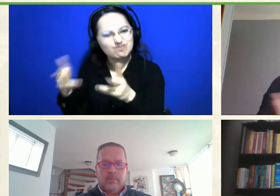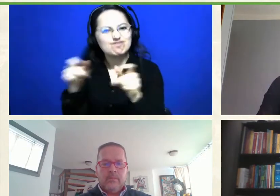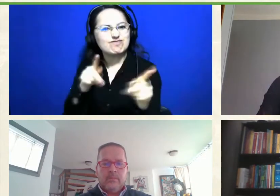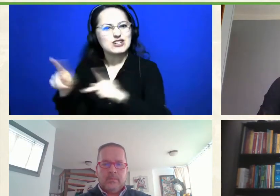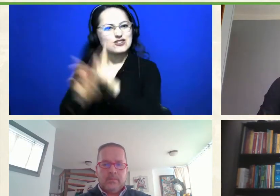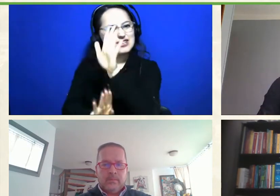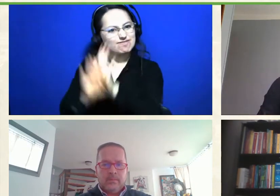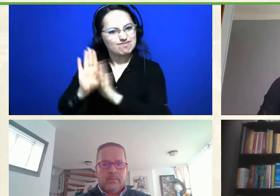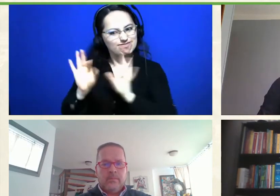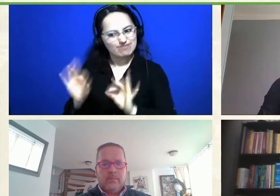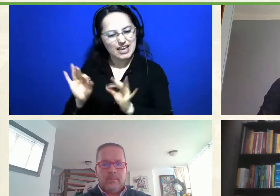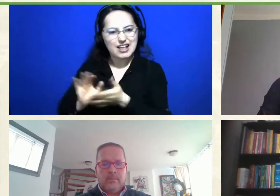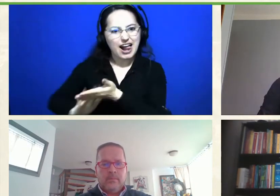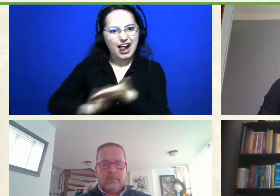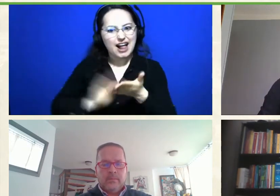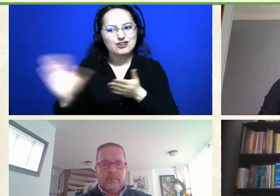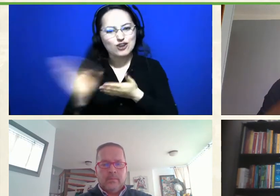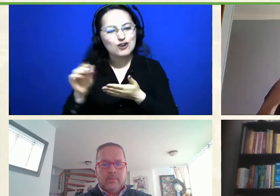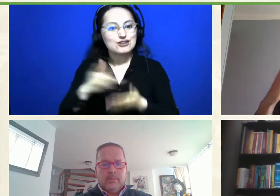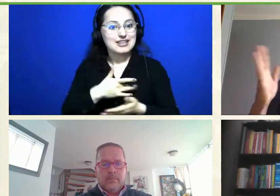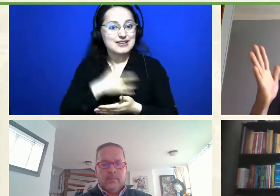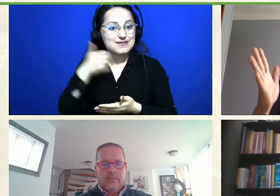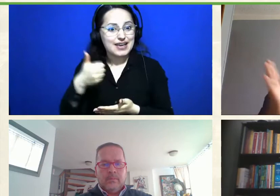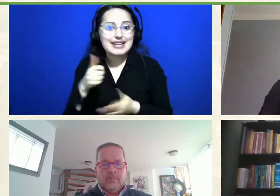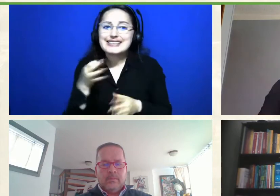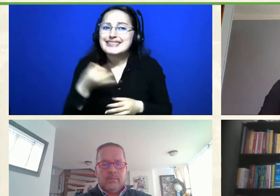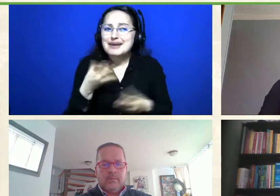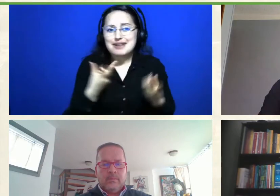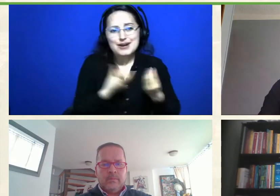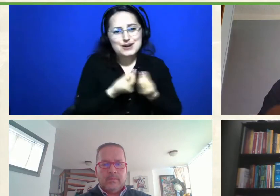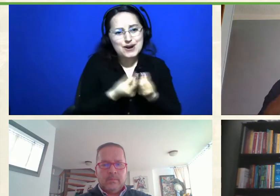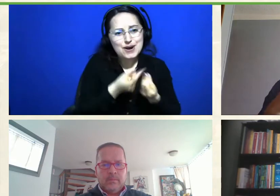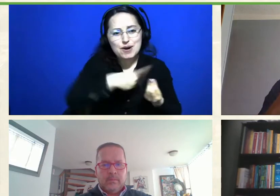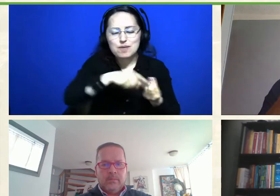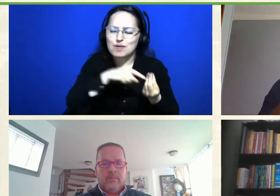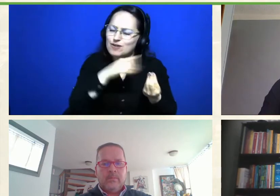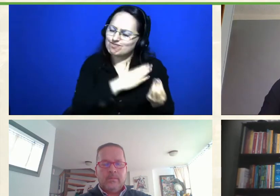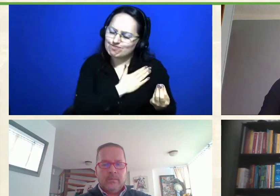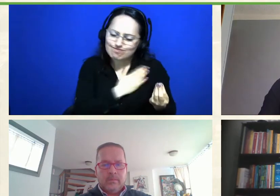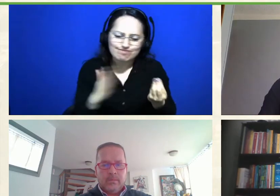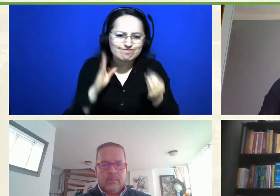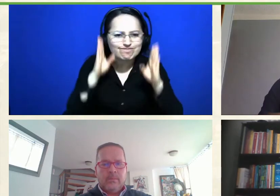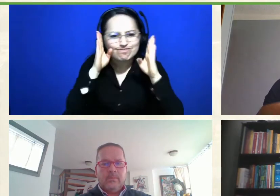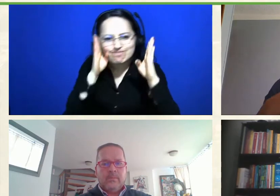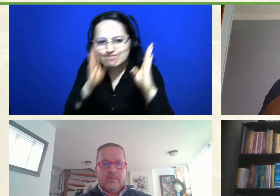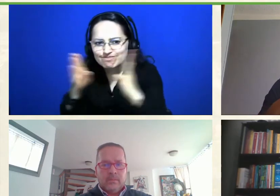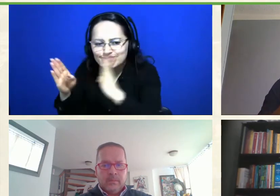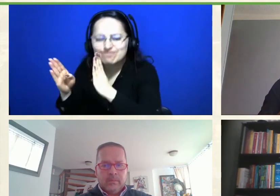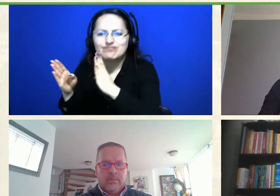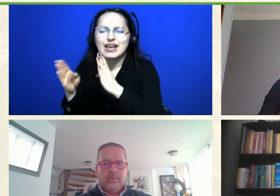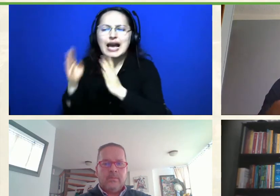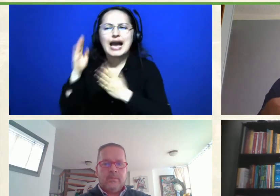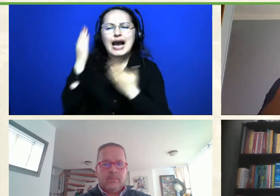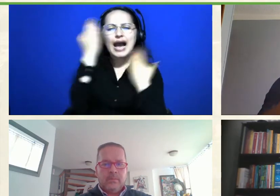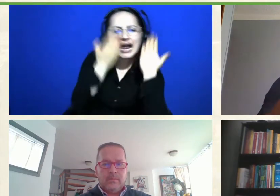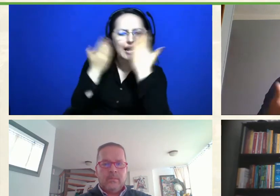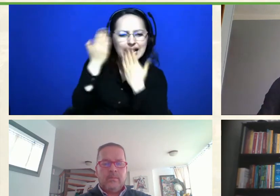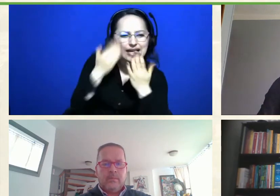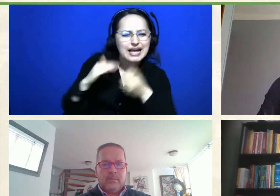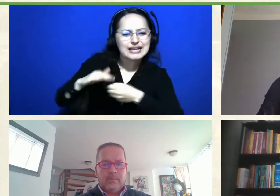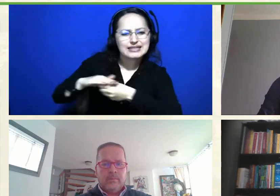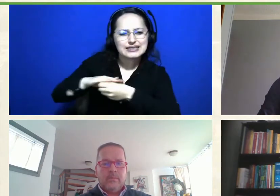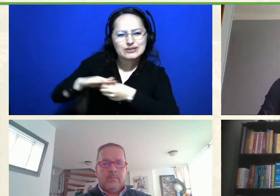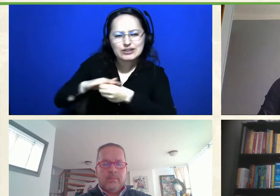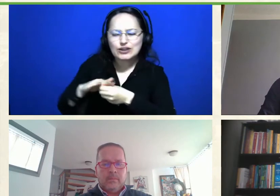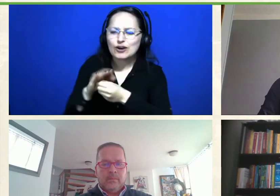invitación y pues siempre nosotros como equipo OPTL estamos muy dispuestos a escucharlos, a analizar los casos, a guiarlos